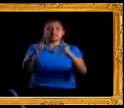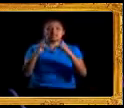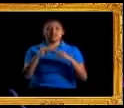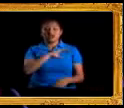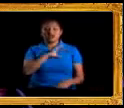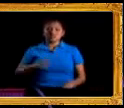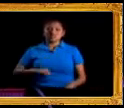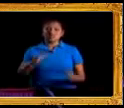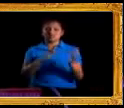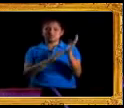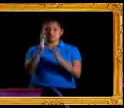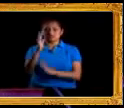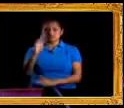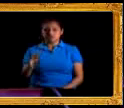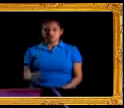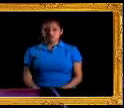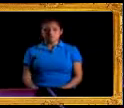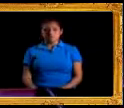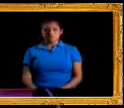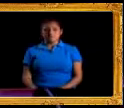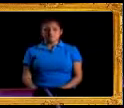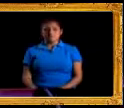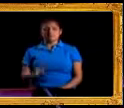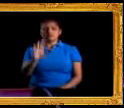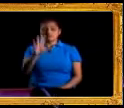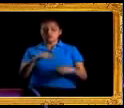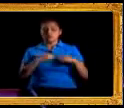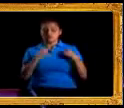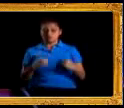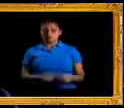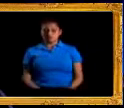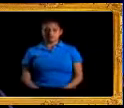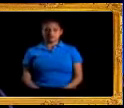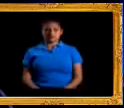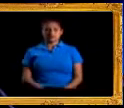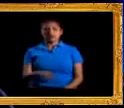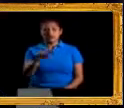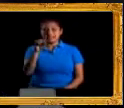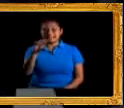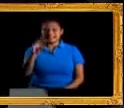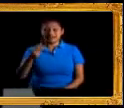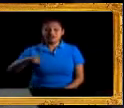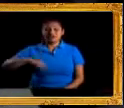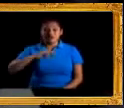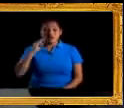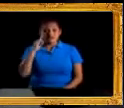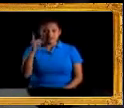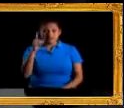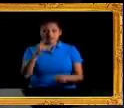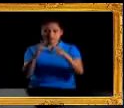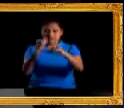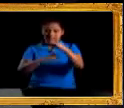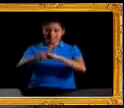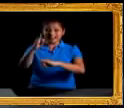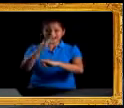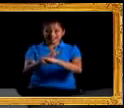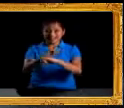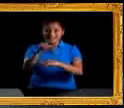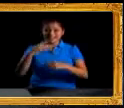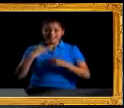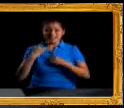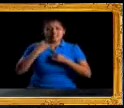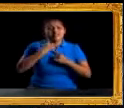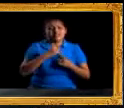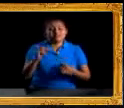Puede venir. Ahí, acá están llegando. Dale un aplauso al Cordero de Dios. Mira, acá están llegando las almas al